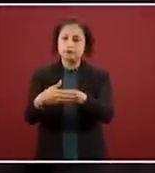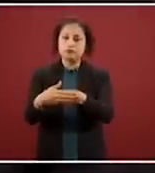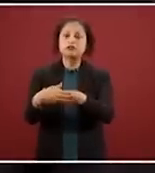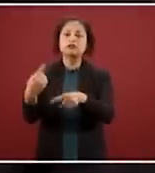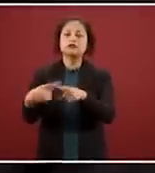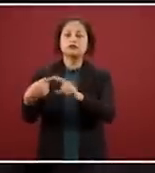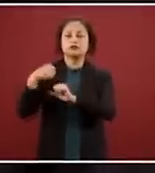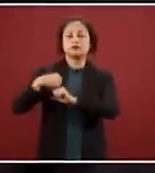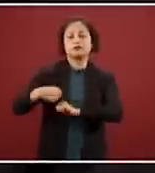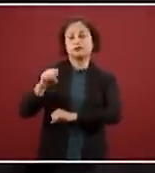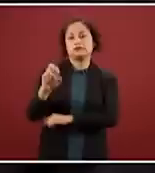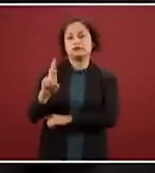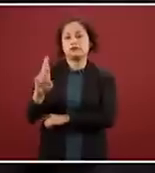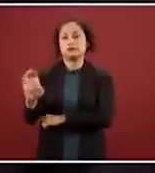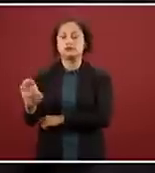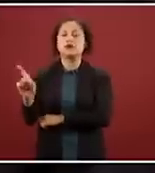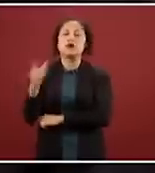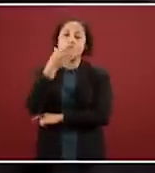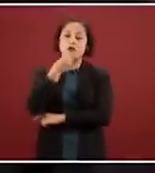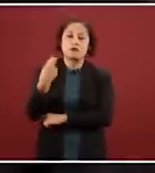Relaciones Exteriores, Marcelo Ebrard.